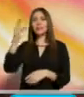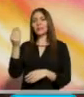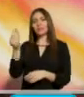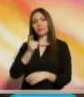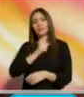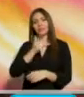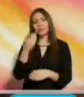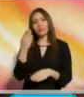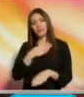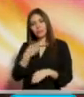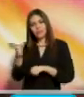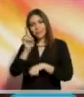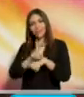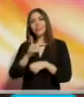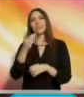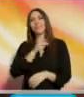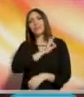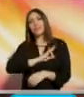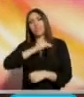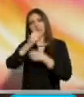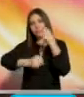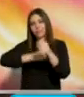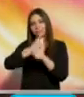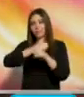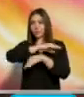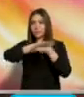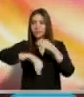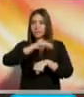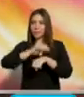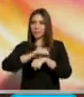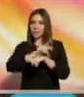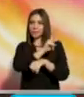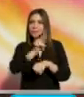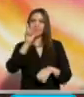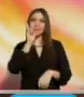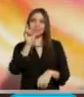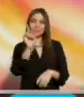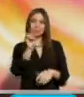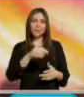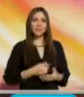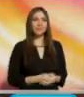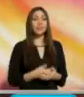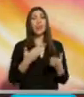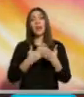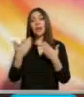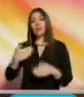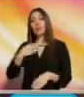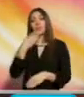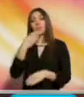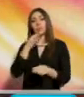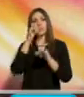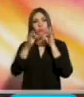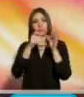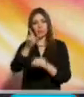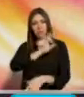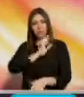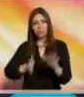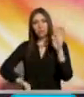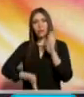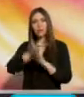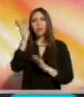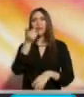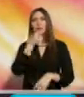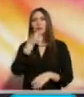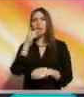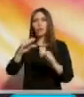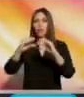para nuestros amigos que amablemente nos siguen. ¿Sí? Feliz año. Te tengo buenas noticias. A ver, cuéntame. Ya te puedes ir a desayunar tu torta de tamal.